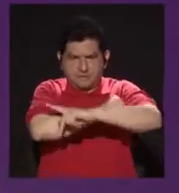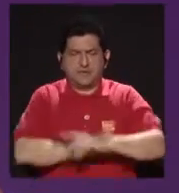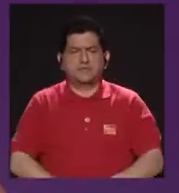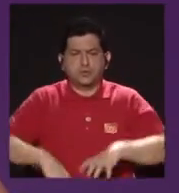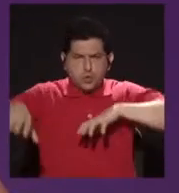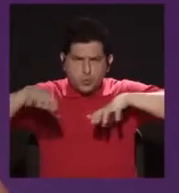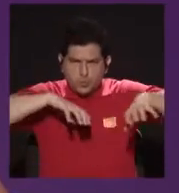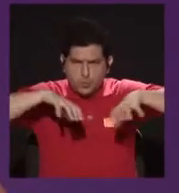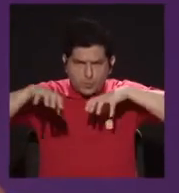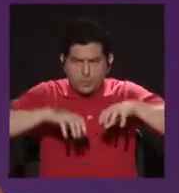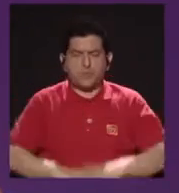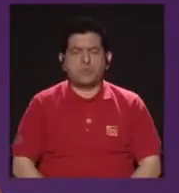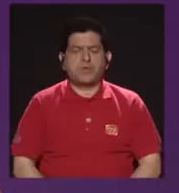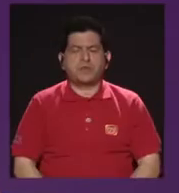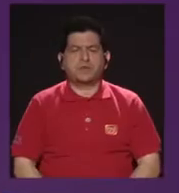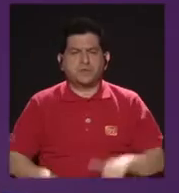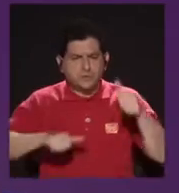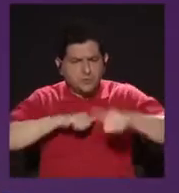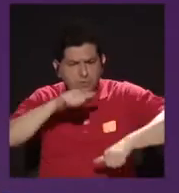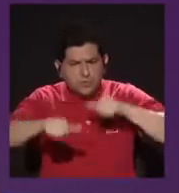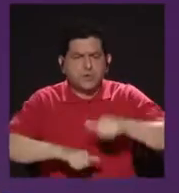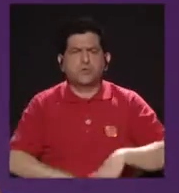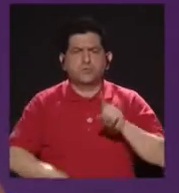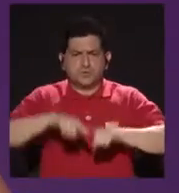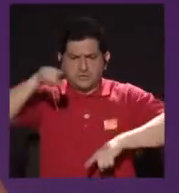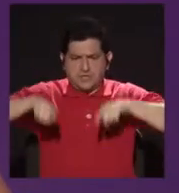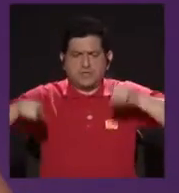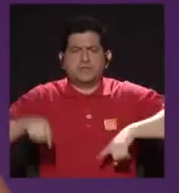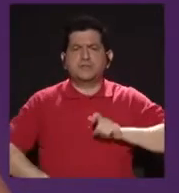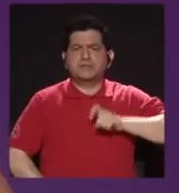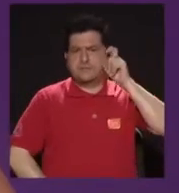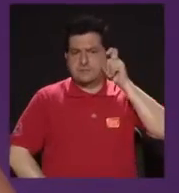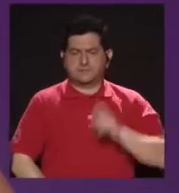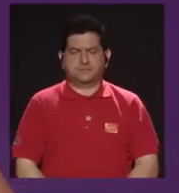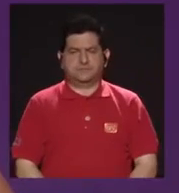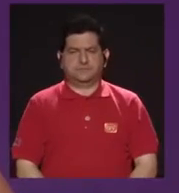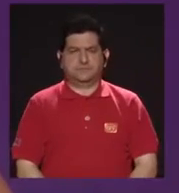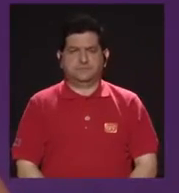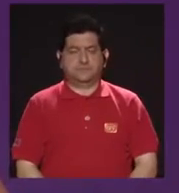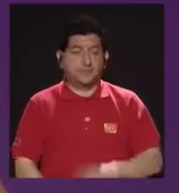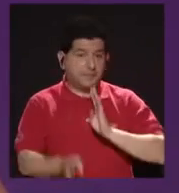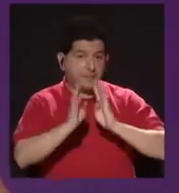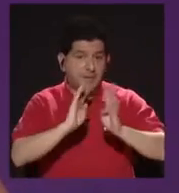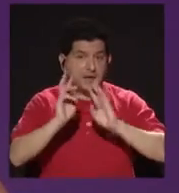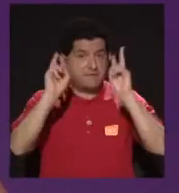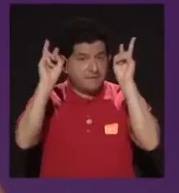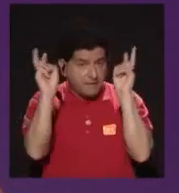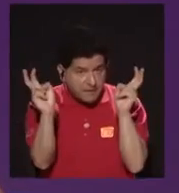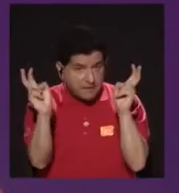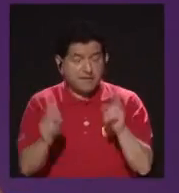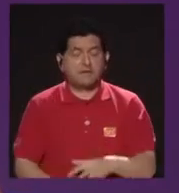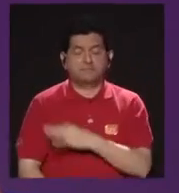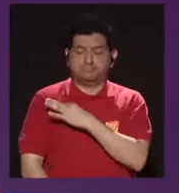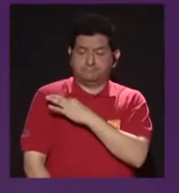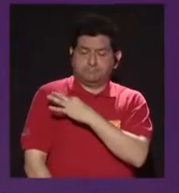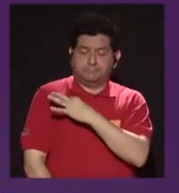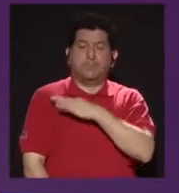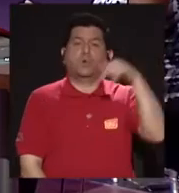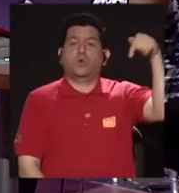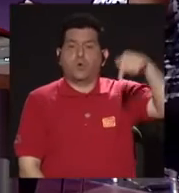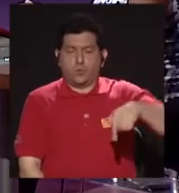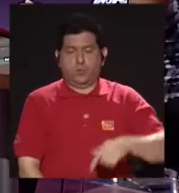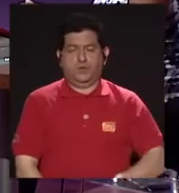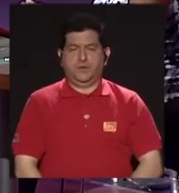movimientos o el movimiento por la diversidad sexual y para el conversar sobre este tema hemos invitado hoy